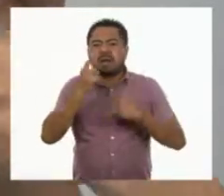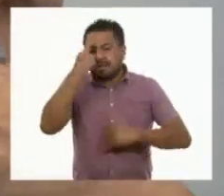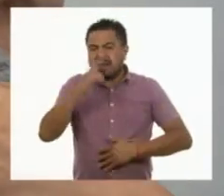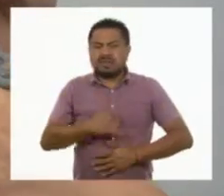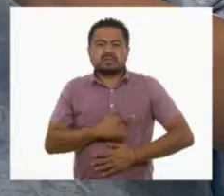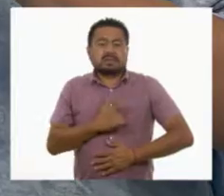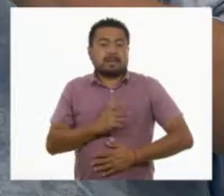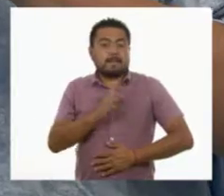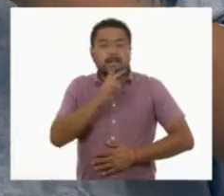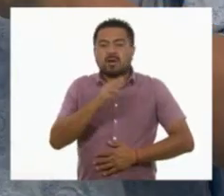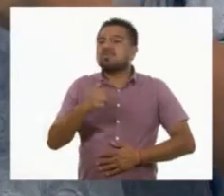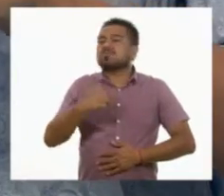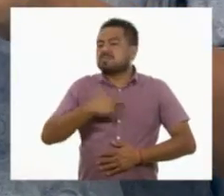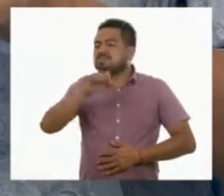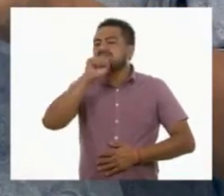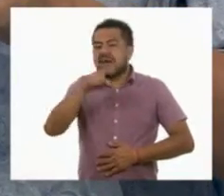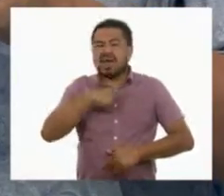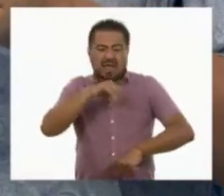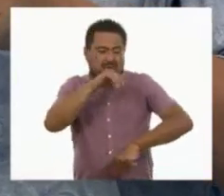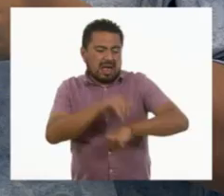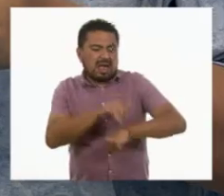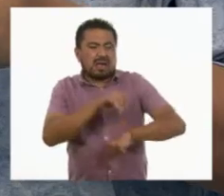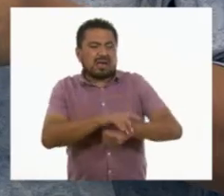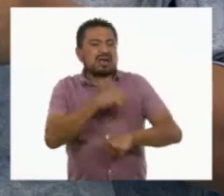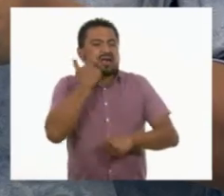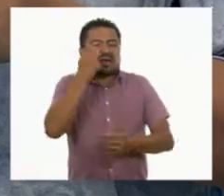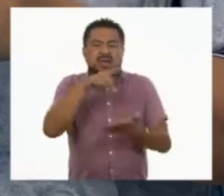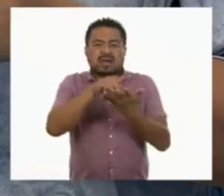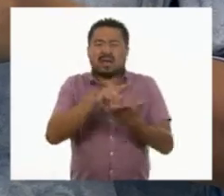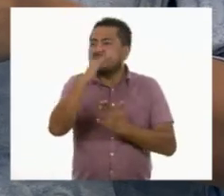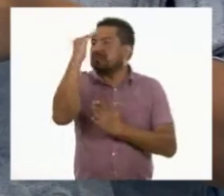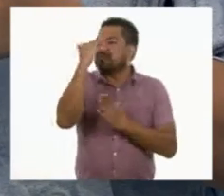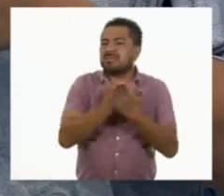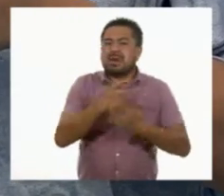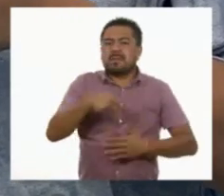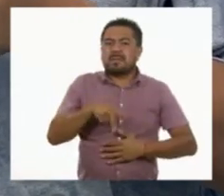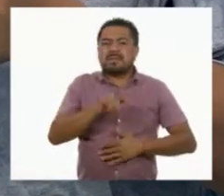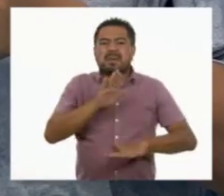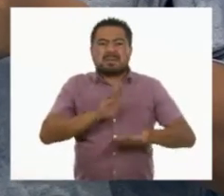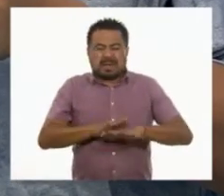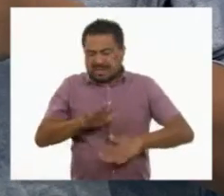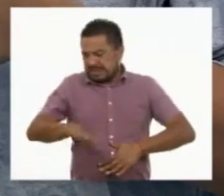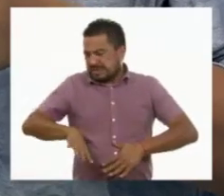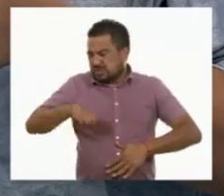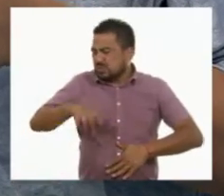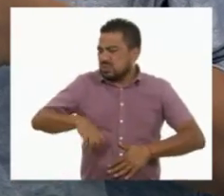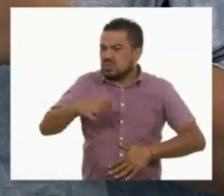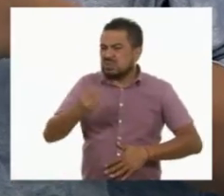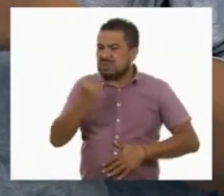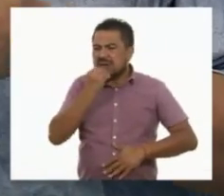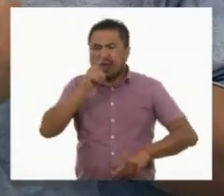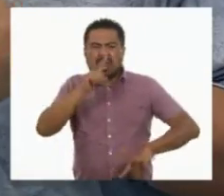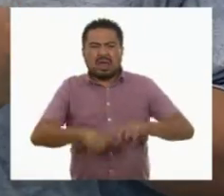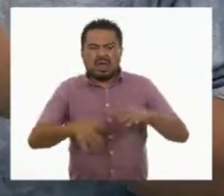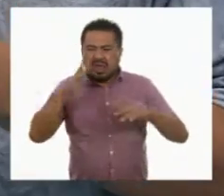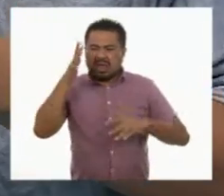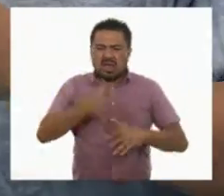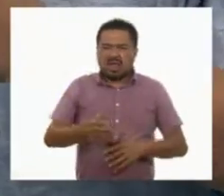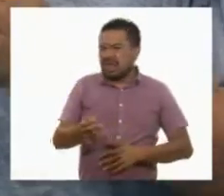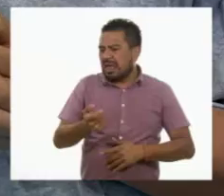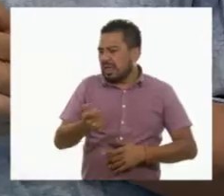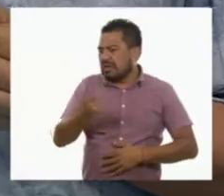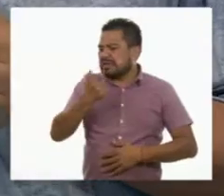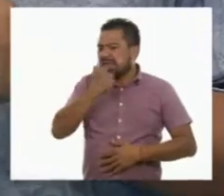mejor. Yo también tengo amigos que quieren bajar de peso. Pero les cuesta trabajo dejar de comer tantas galletas